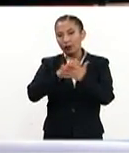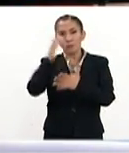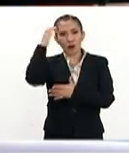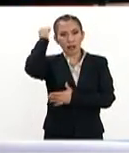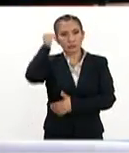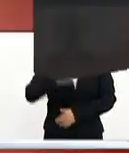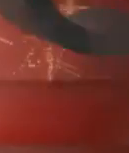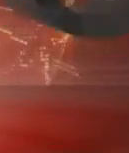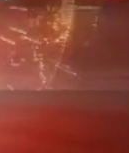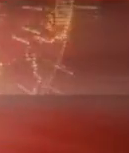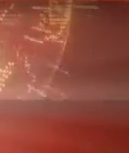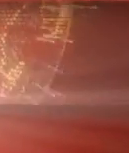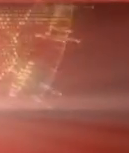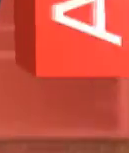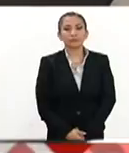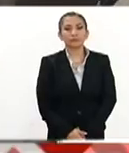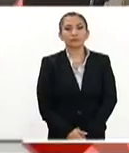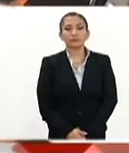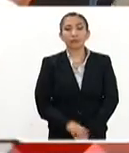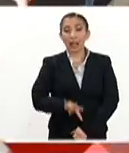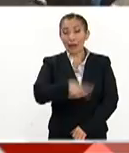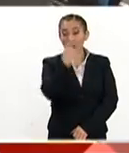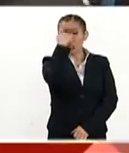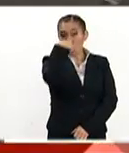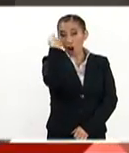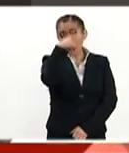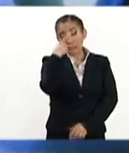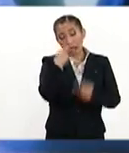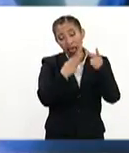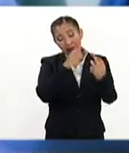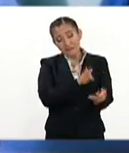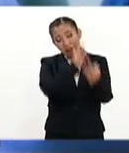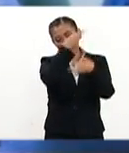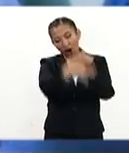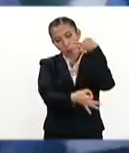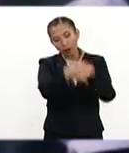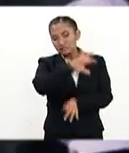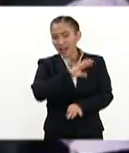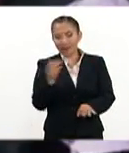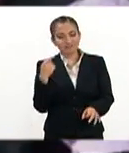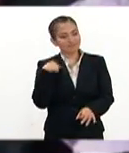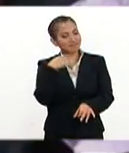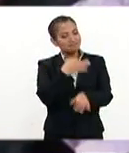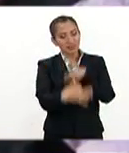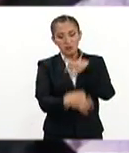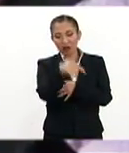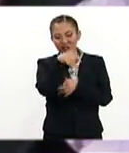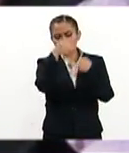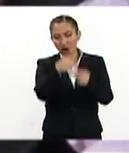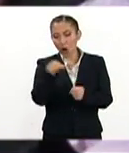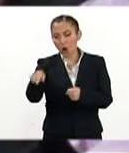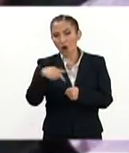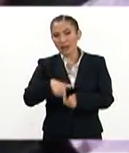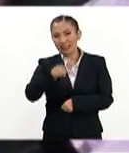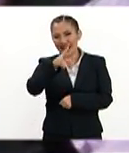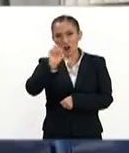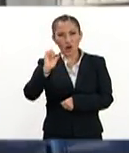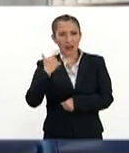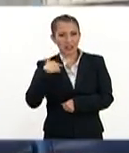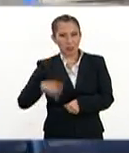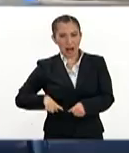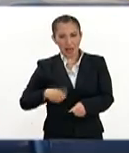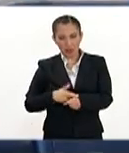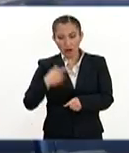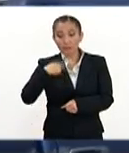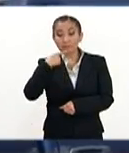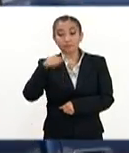Morelos. Luego de 14 horas de audiencia, se vinculó a proceso al exgobernador de Quintana Roo, Roberto Borges, y